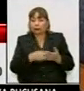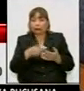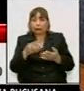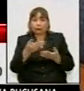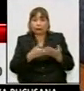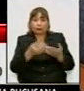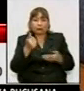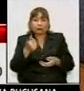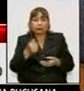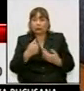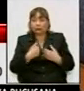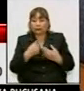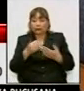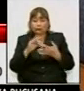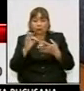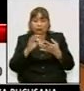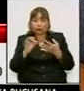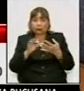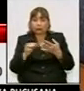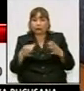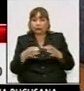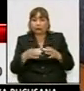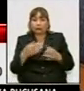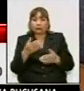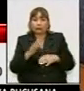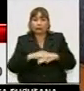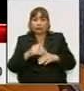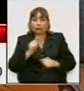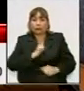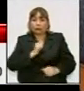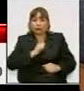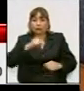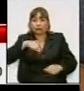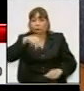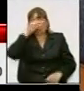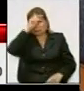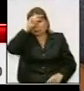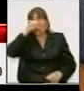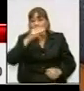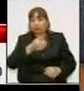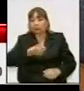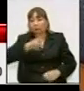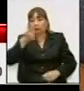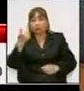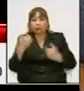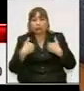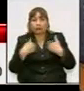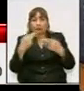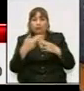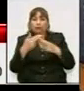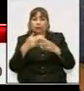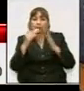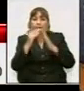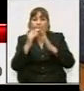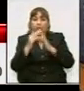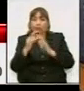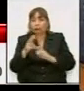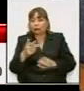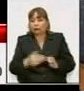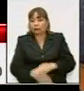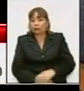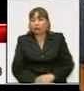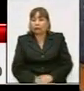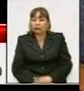de la propia red. ¿Podría detallarnos a la comisión la relación de propiedades en el Perú y en el extranjero que tenga usted a su nombre o a nombre de terceros? No